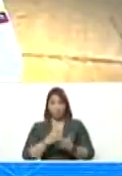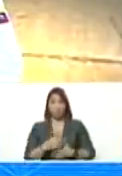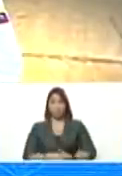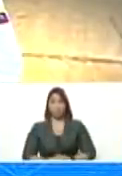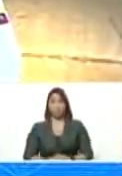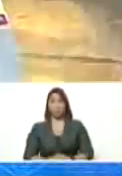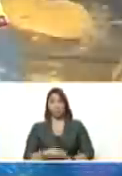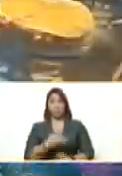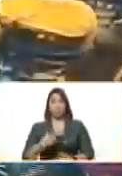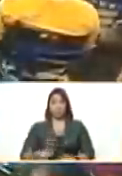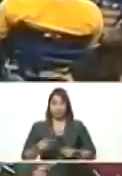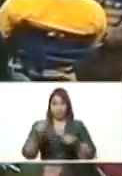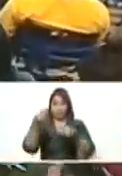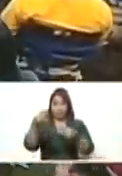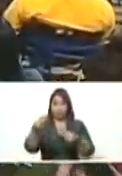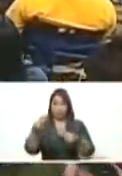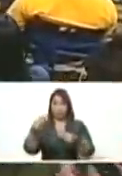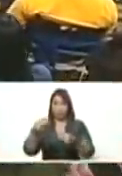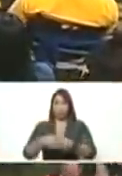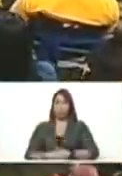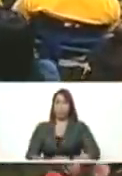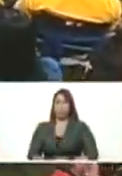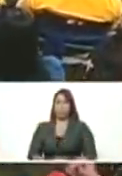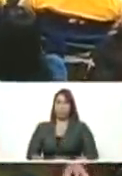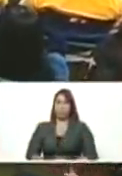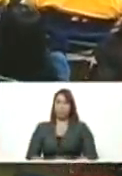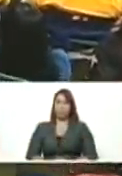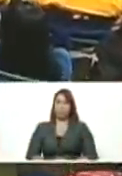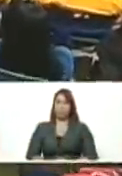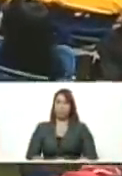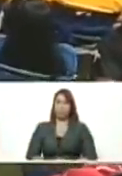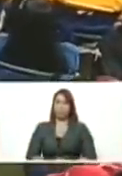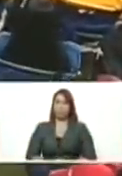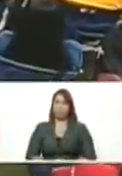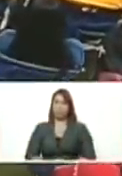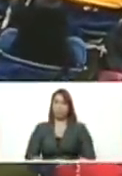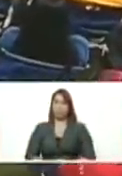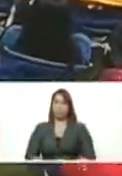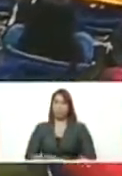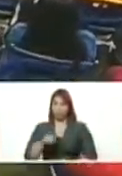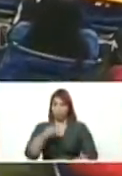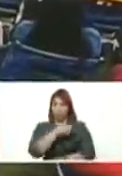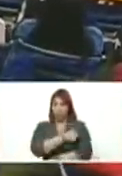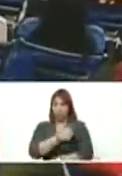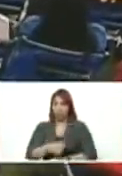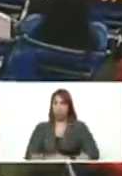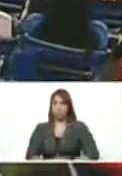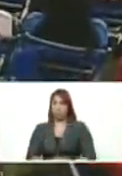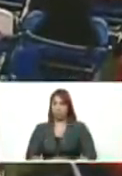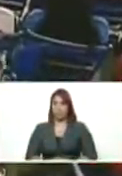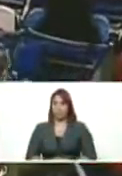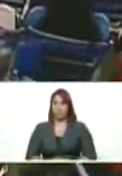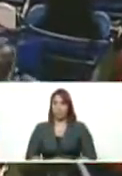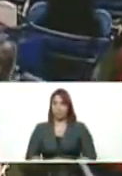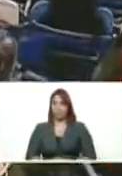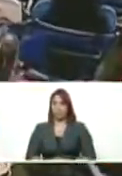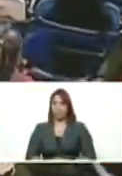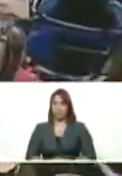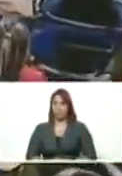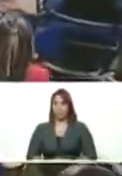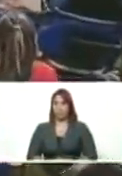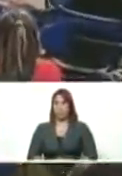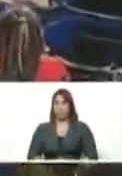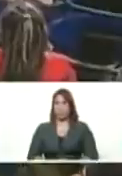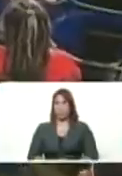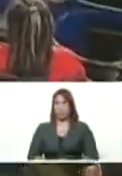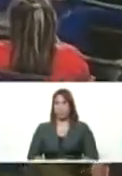quiero hacer entrega de venga para acá. Permiso. Está bien. ¿Estás vacunado? Sí. Y probado. Y probado. ¿Quién te